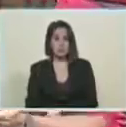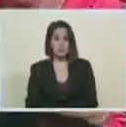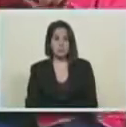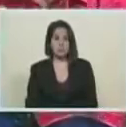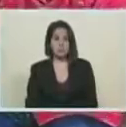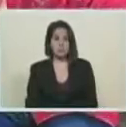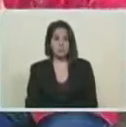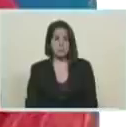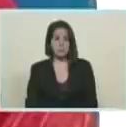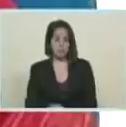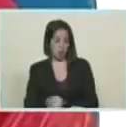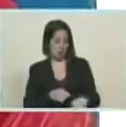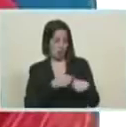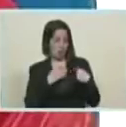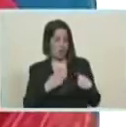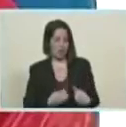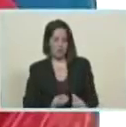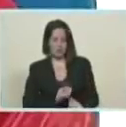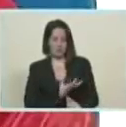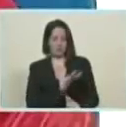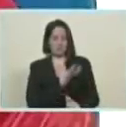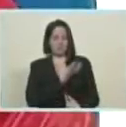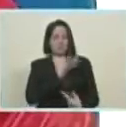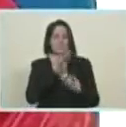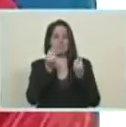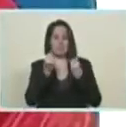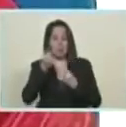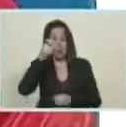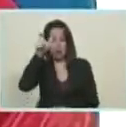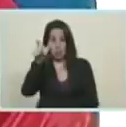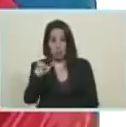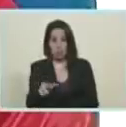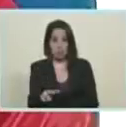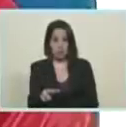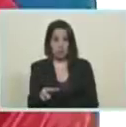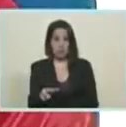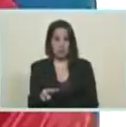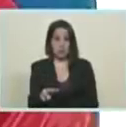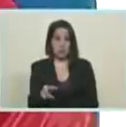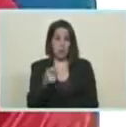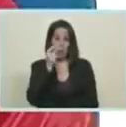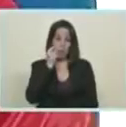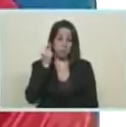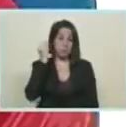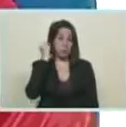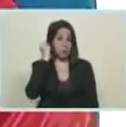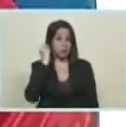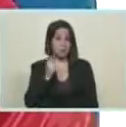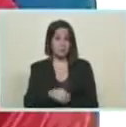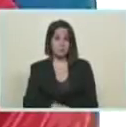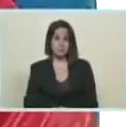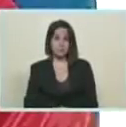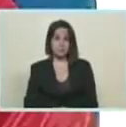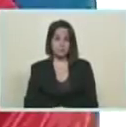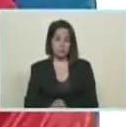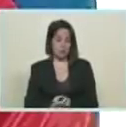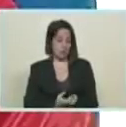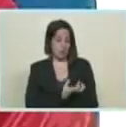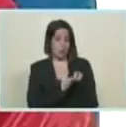Fuego sagrado en el corazón del hombre. Fuego sagrado en el corazón de la mujer. Fuego